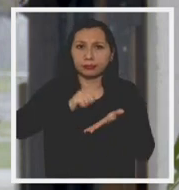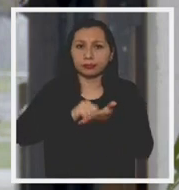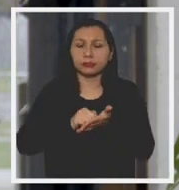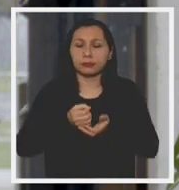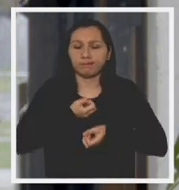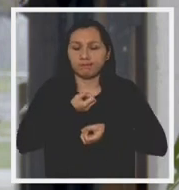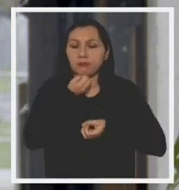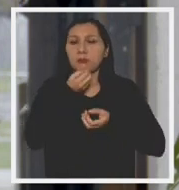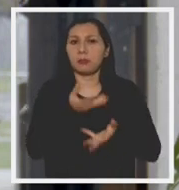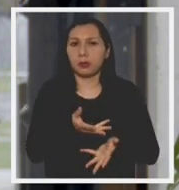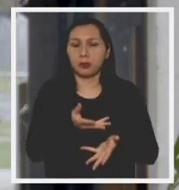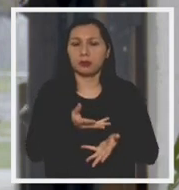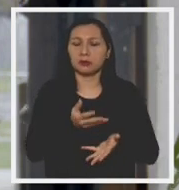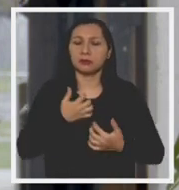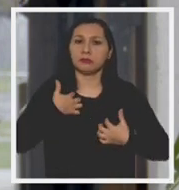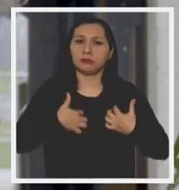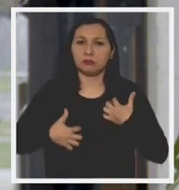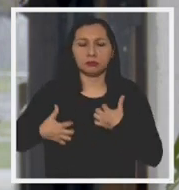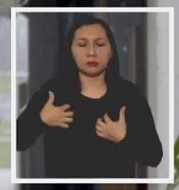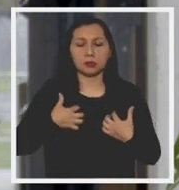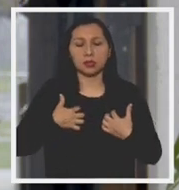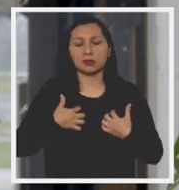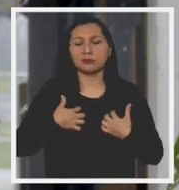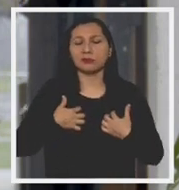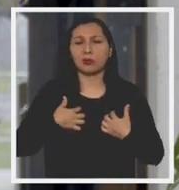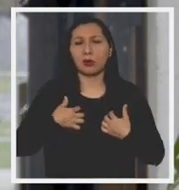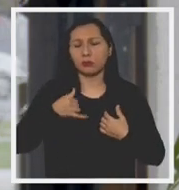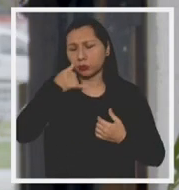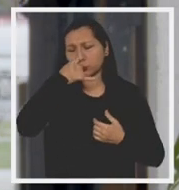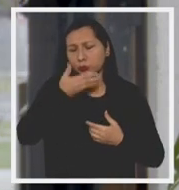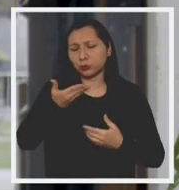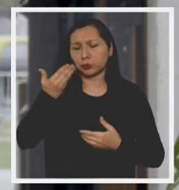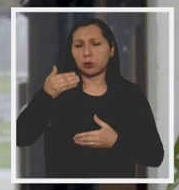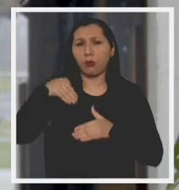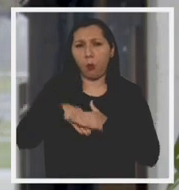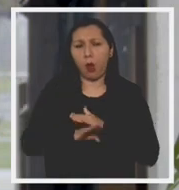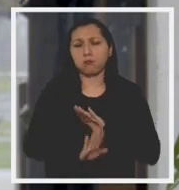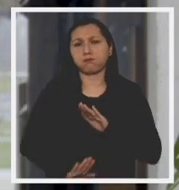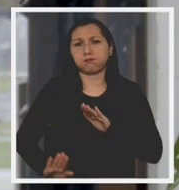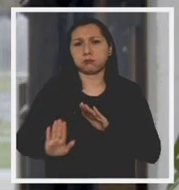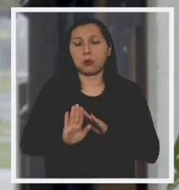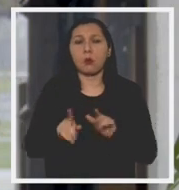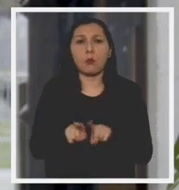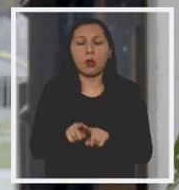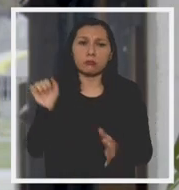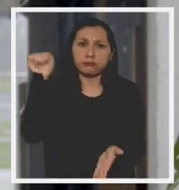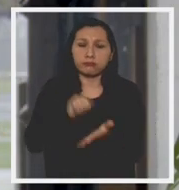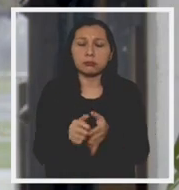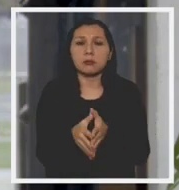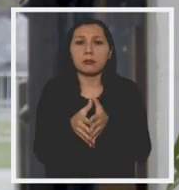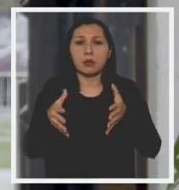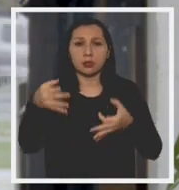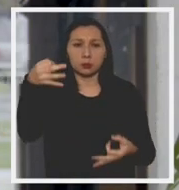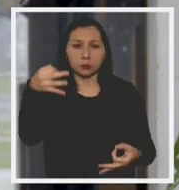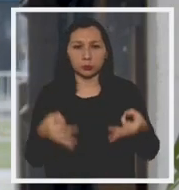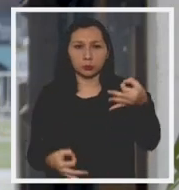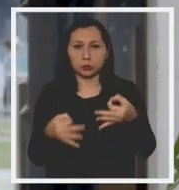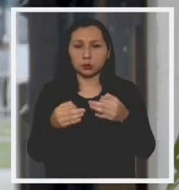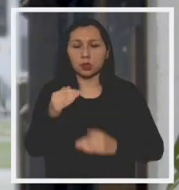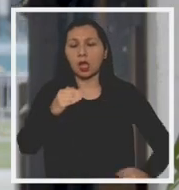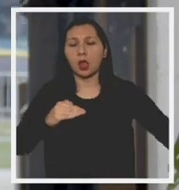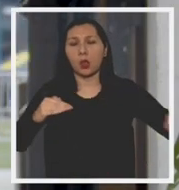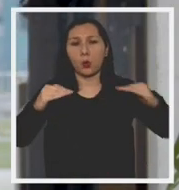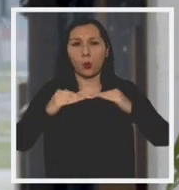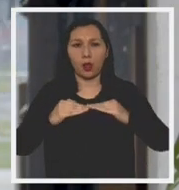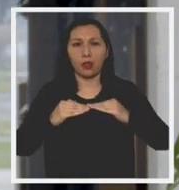expresando un malestar acumulado por largo tiempo que clamaba por mayor justicia,